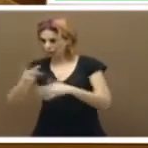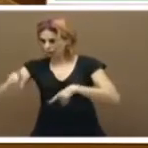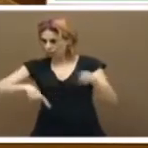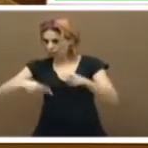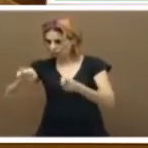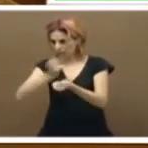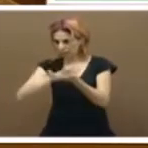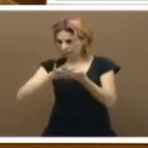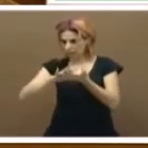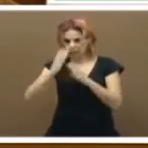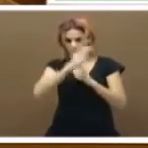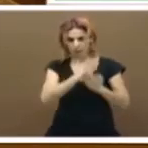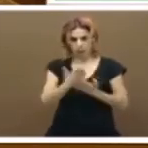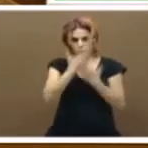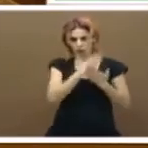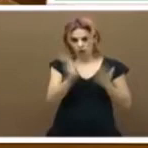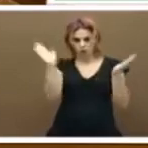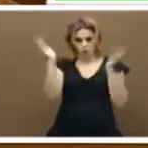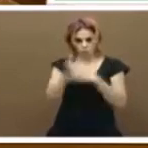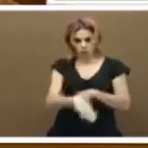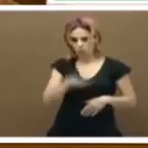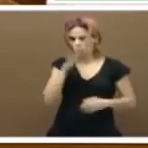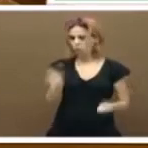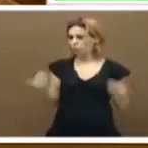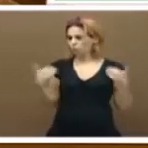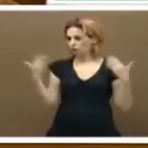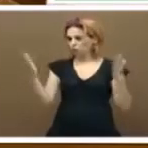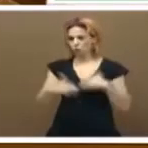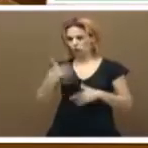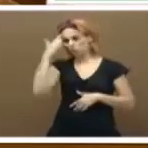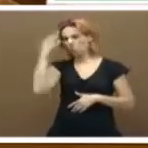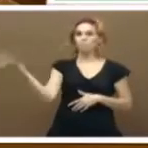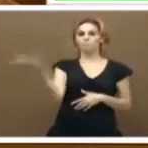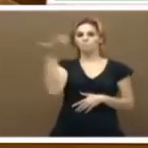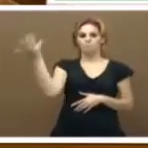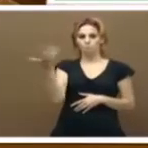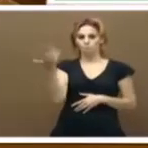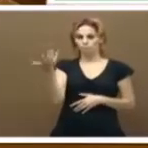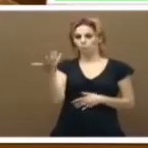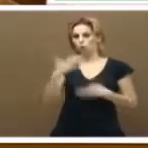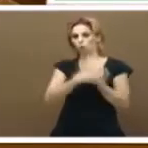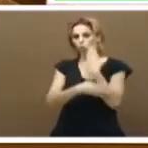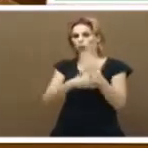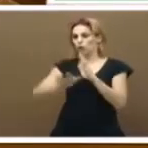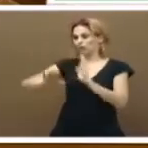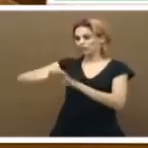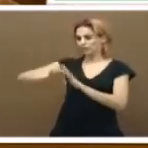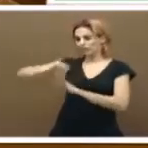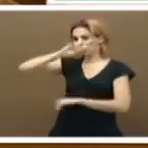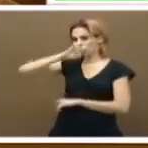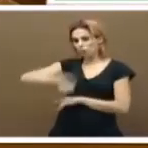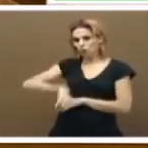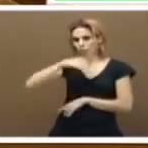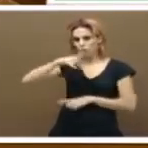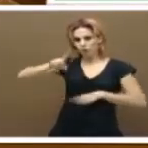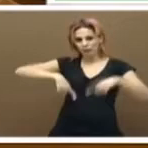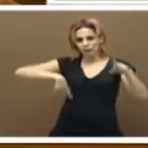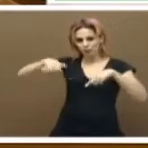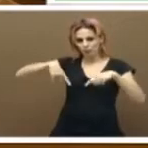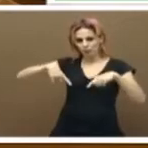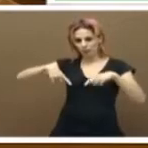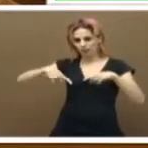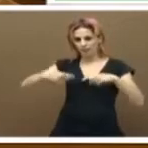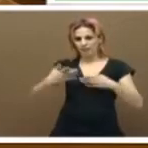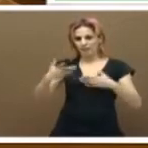por la prepotencia, la falta de responsabilidad, el incumplimiento de la legalidad de un Gobierno de derechas que eliminó el transporte de la